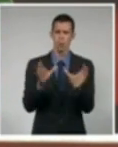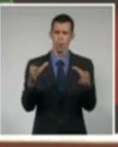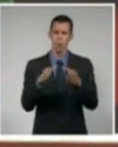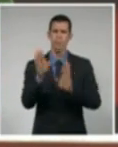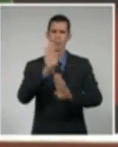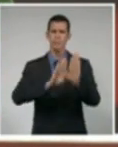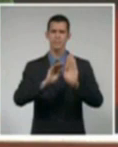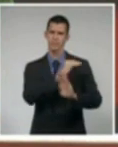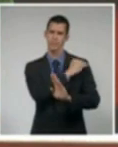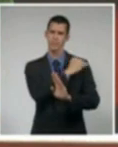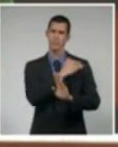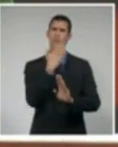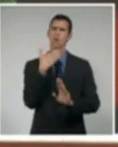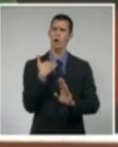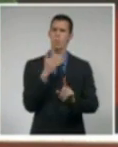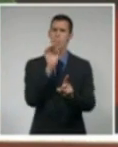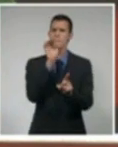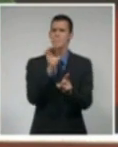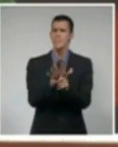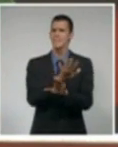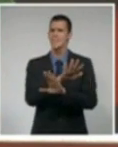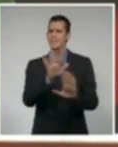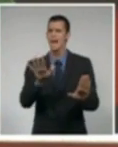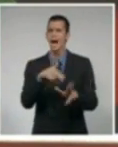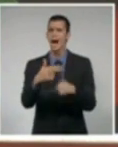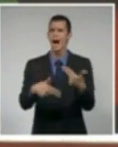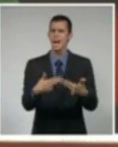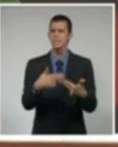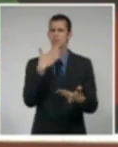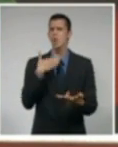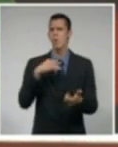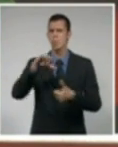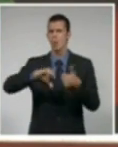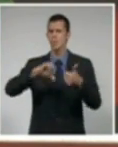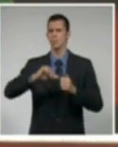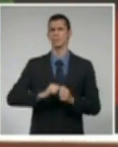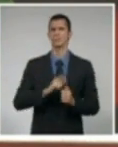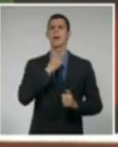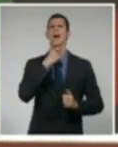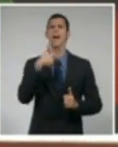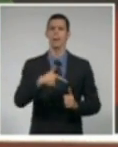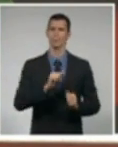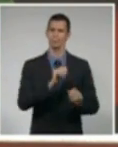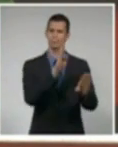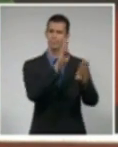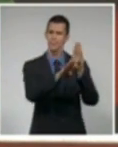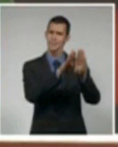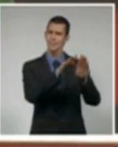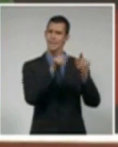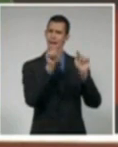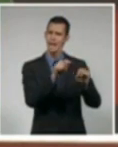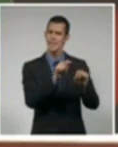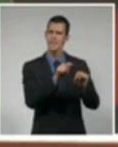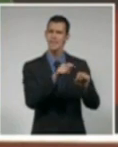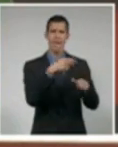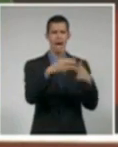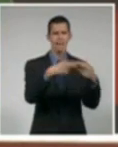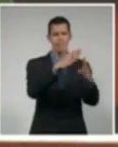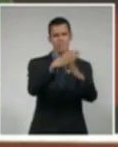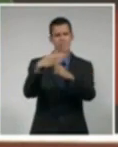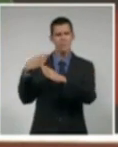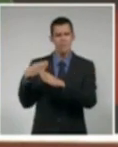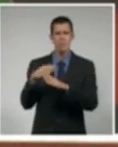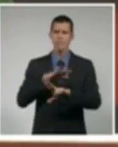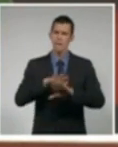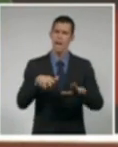horas. En el caso de la venta en la tienda, ya ha fluido bien la aplicación del sistema informático o la punta CEU